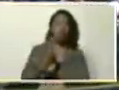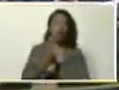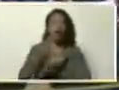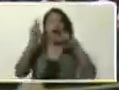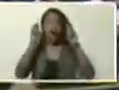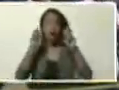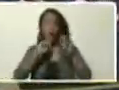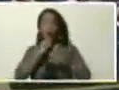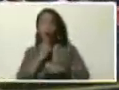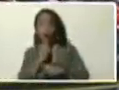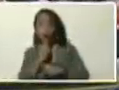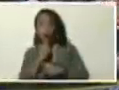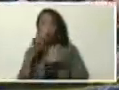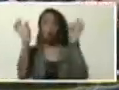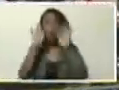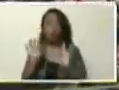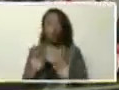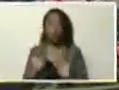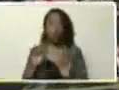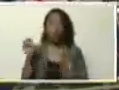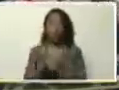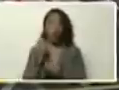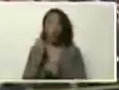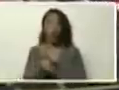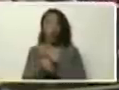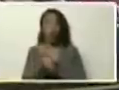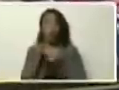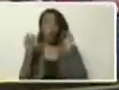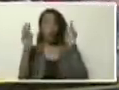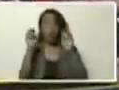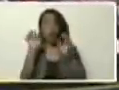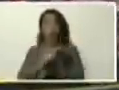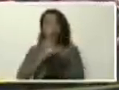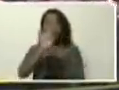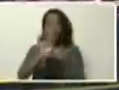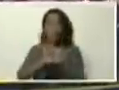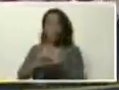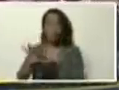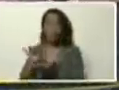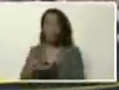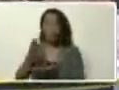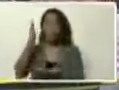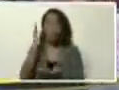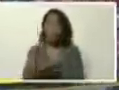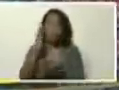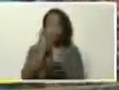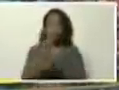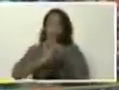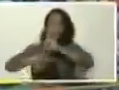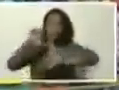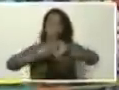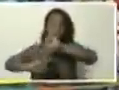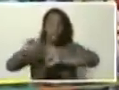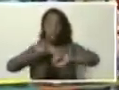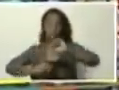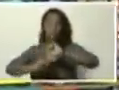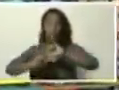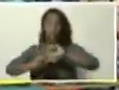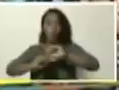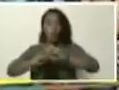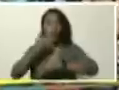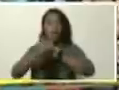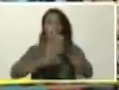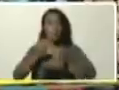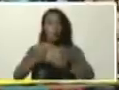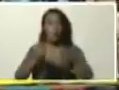códigos, a nuevas formas, a nuevos estilos, siempre defendiendo y garantizando